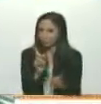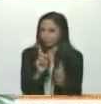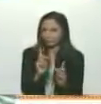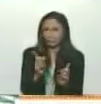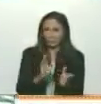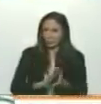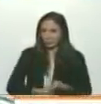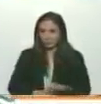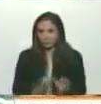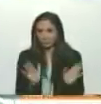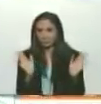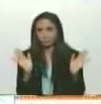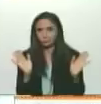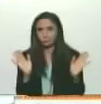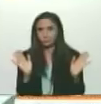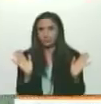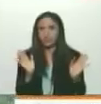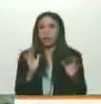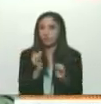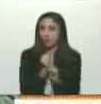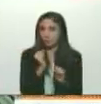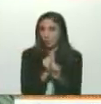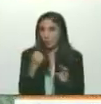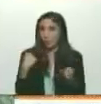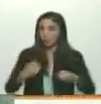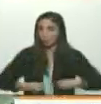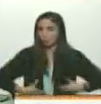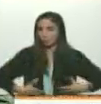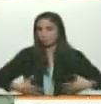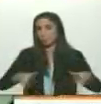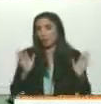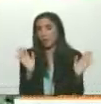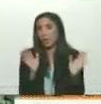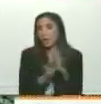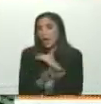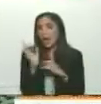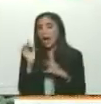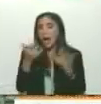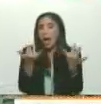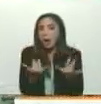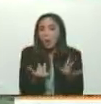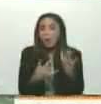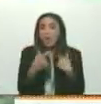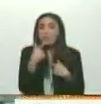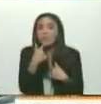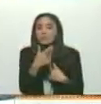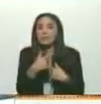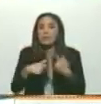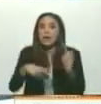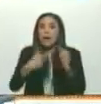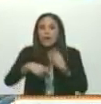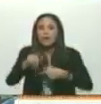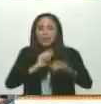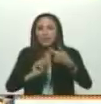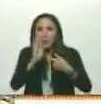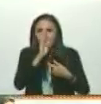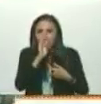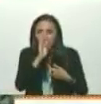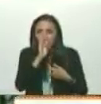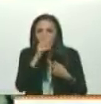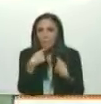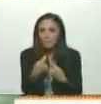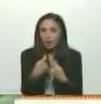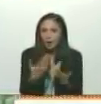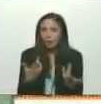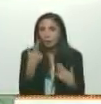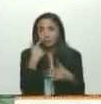tuyos. Trabajaste para ganarte. No creo que ahora vayas a decir que no vas a vender el banco al precio. Aquí